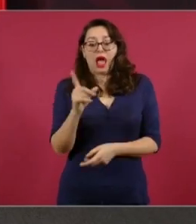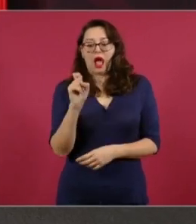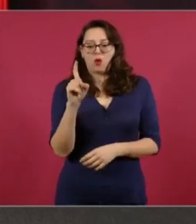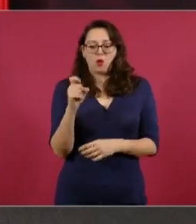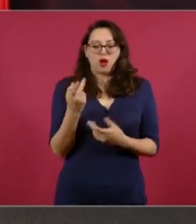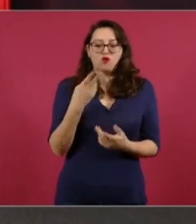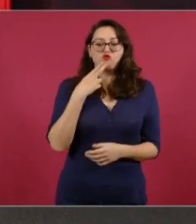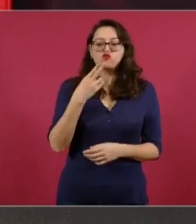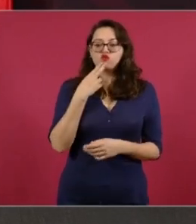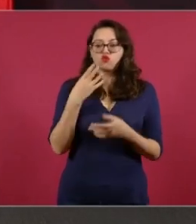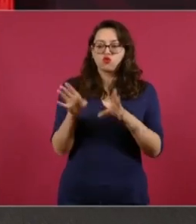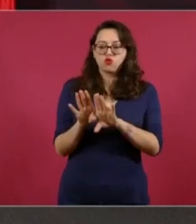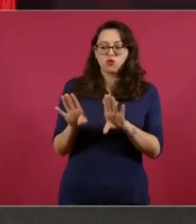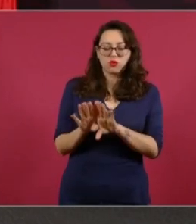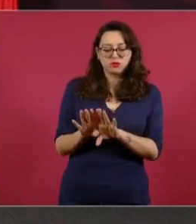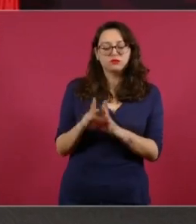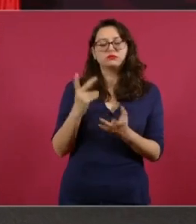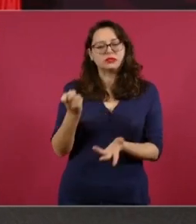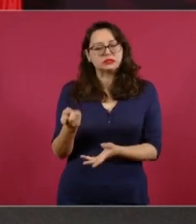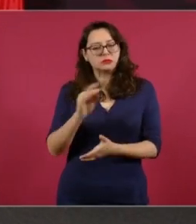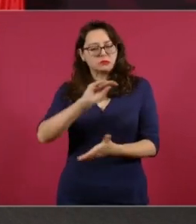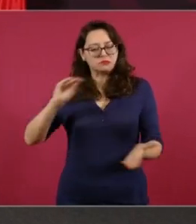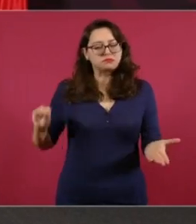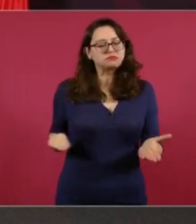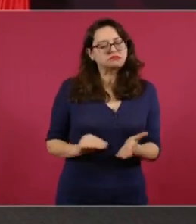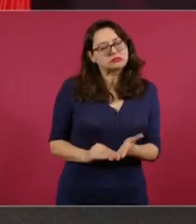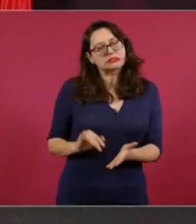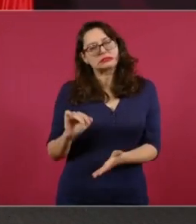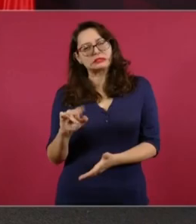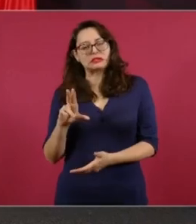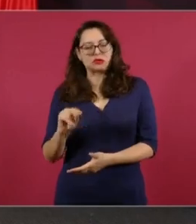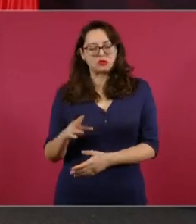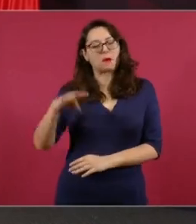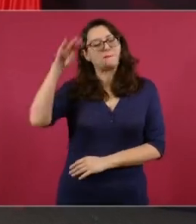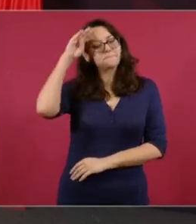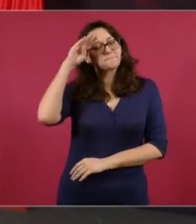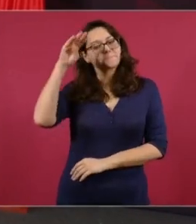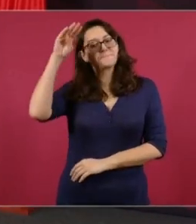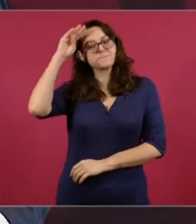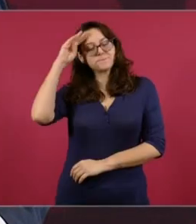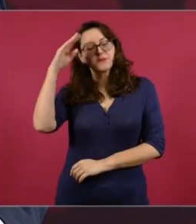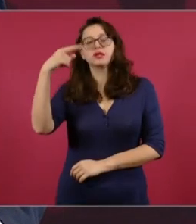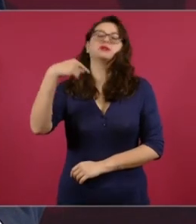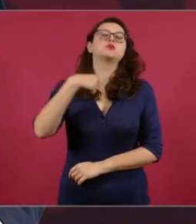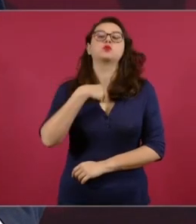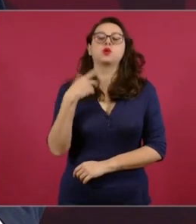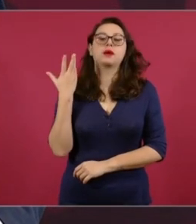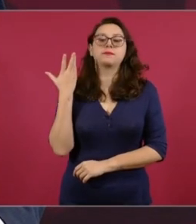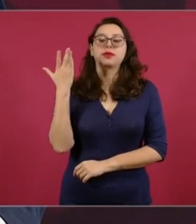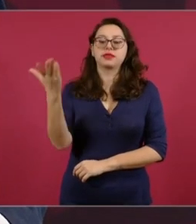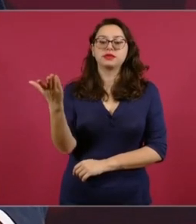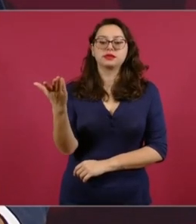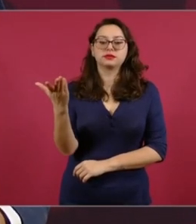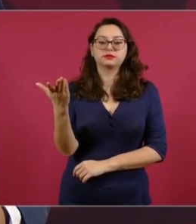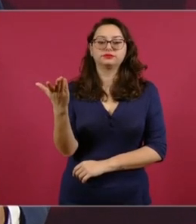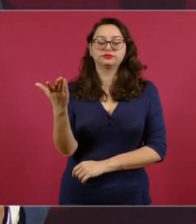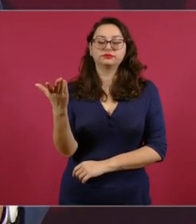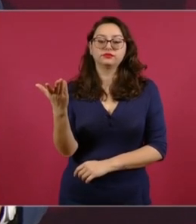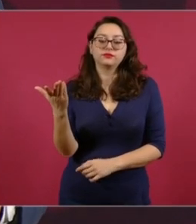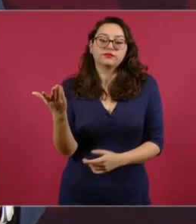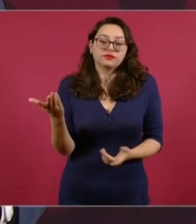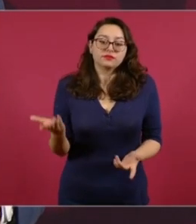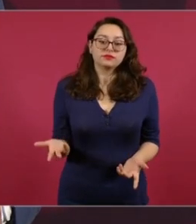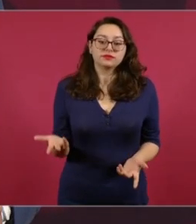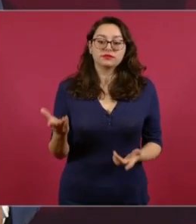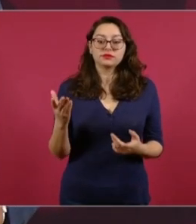agua. Entonces, vamos a pedirle opinión, bueno, pues al secretario